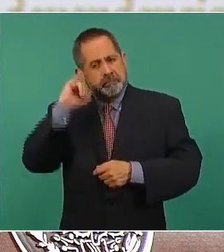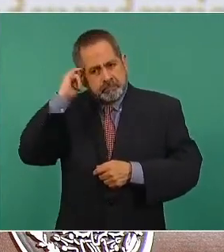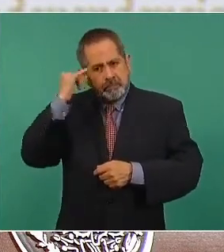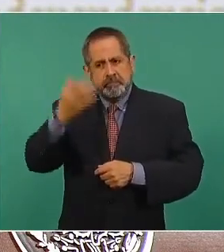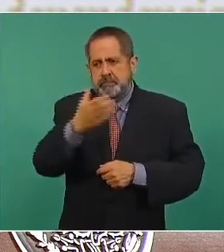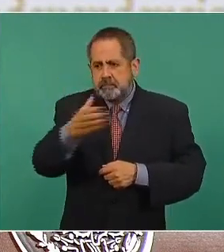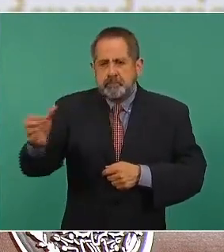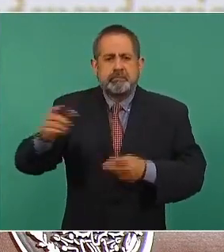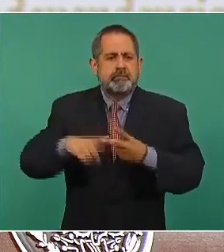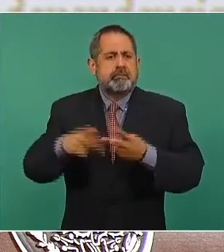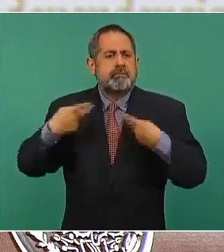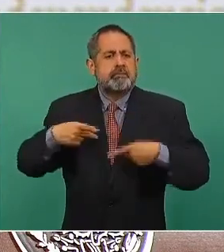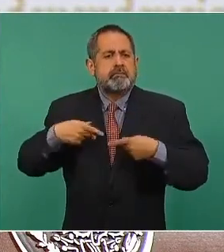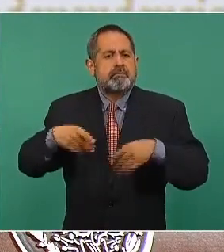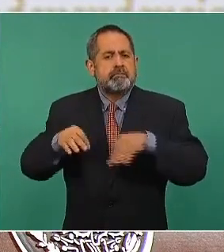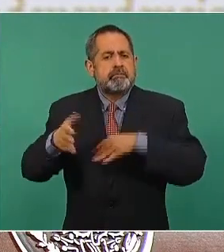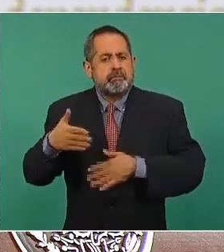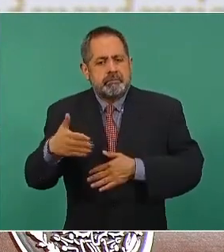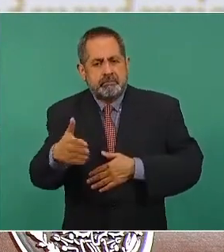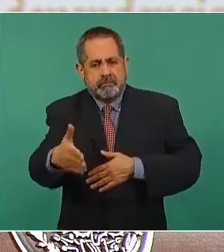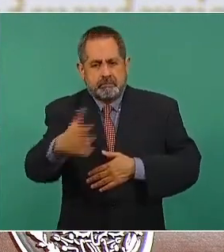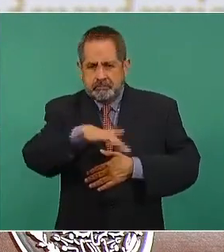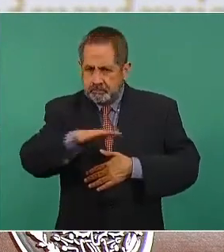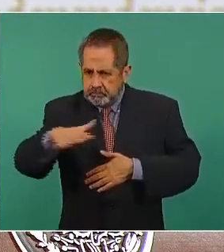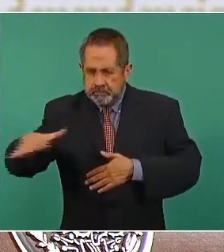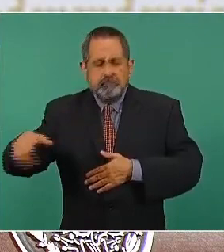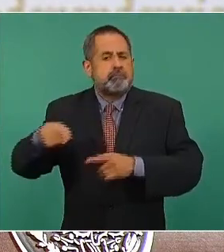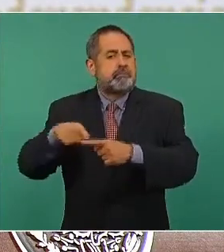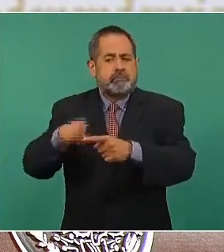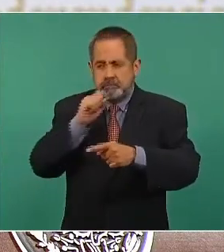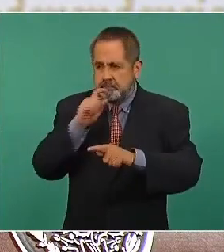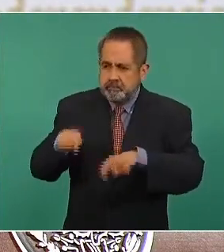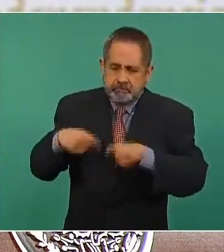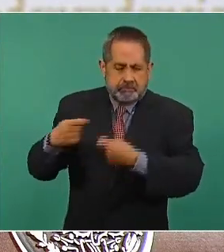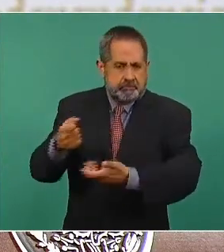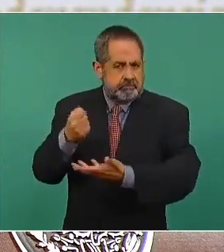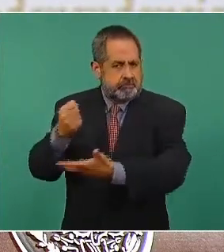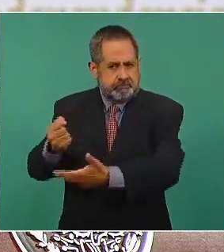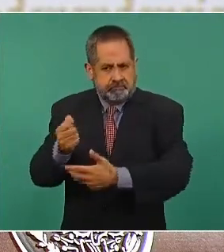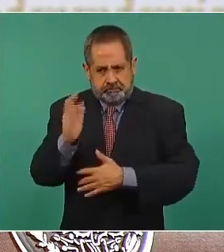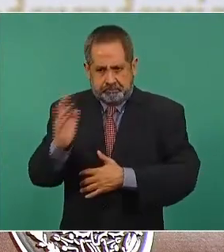campesinos, a pescadores, los recursos para